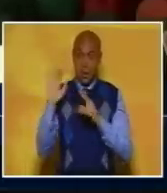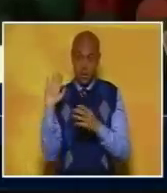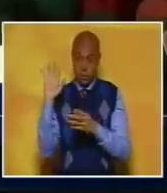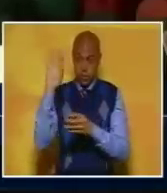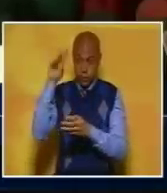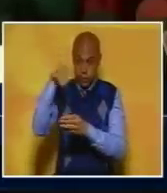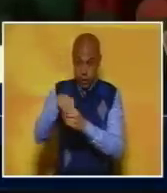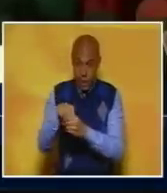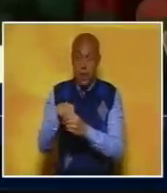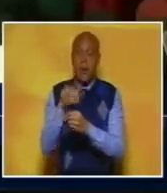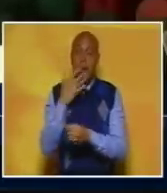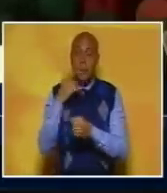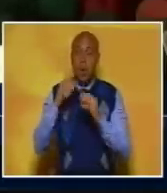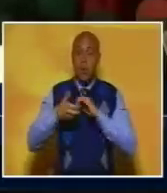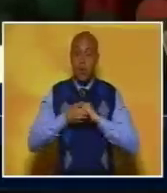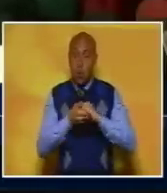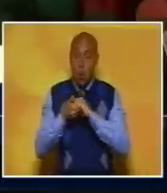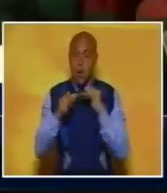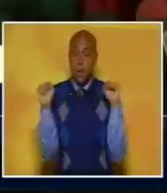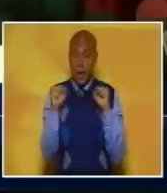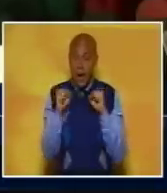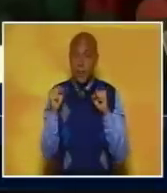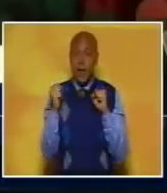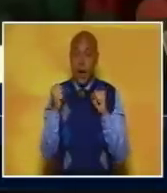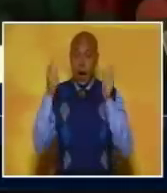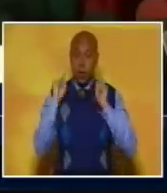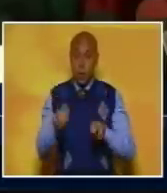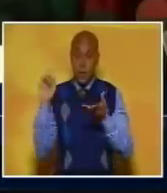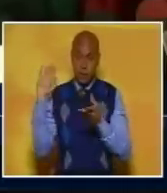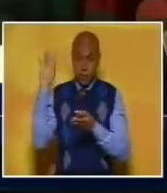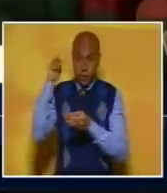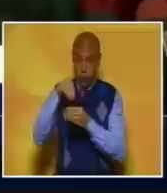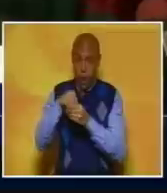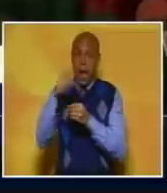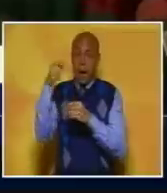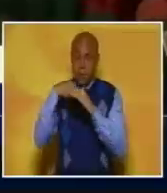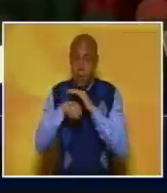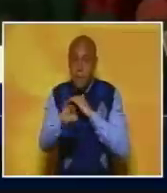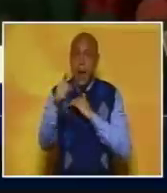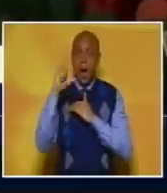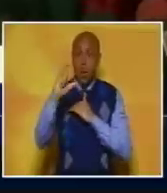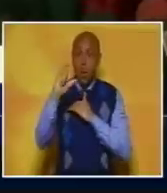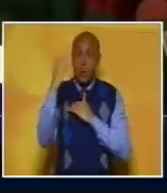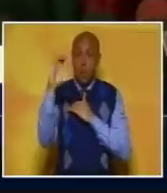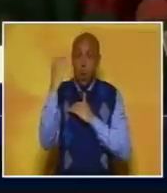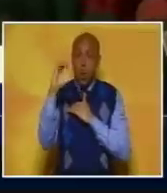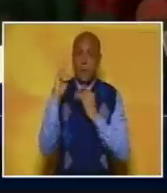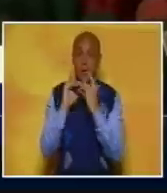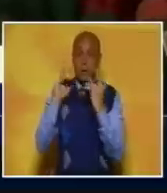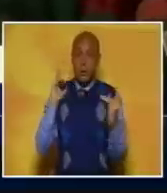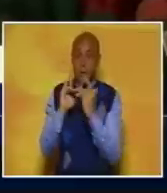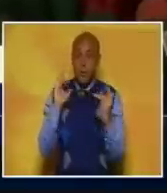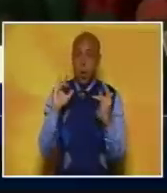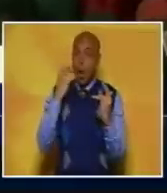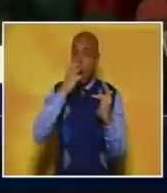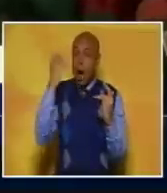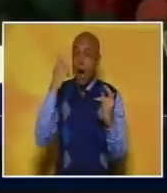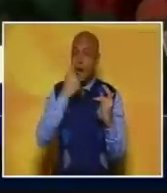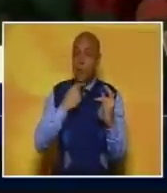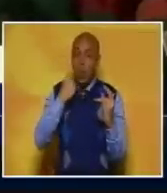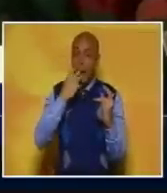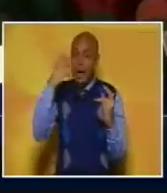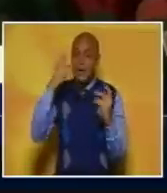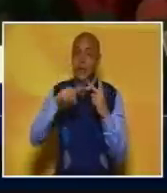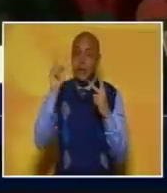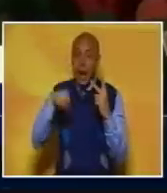zona panamericana, lo que es Trujillo y Mérida, pasan a hacer mercado a Cúcuta por puertos, por Boca de Grita, Puerto Santander, y en